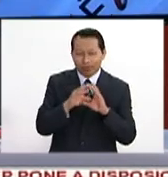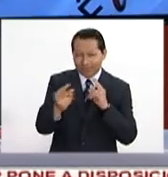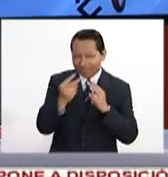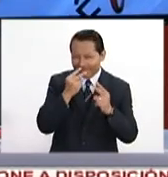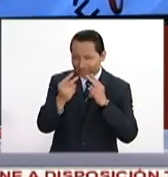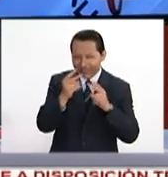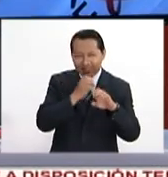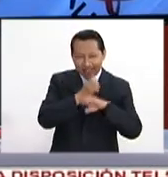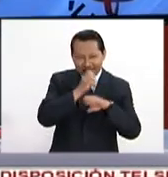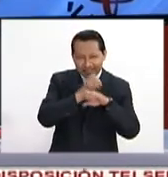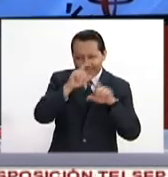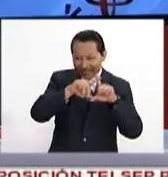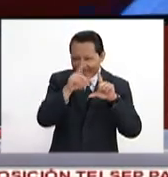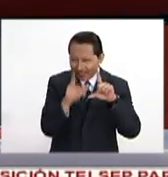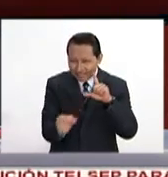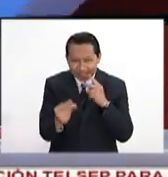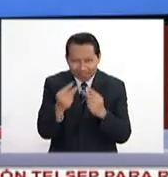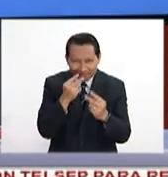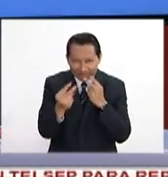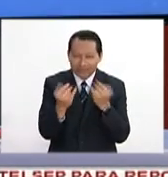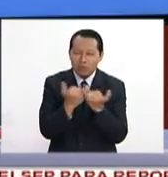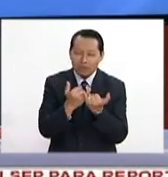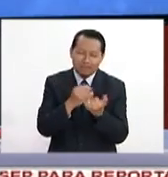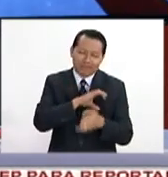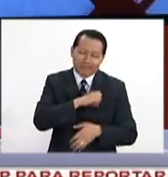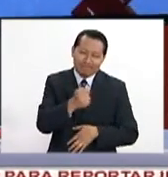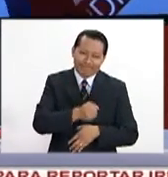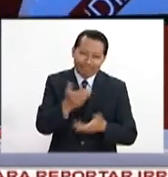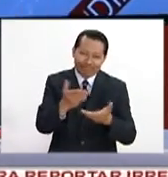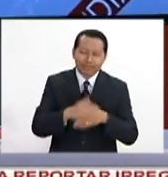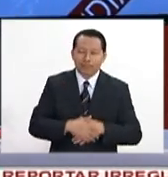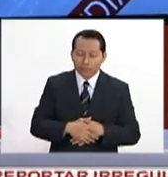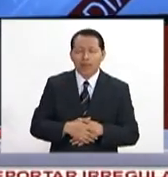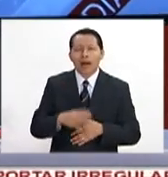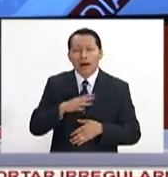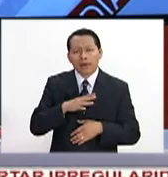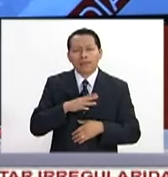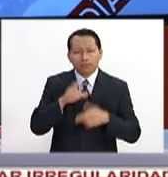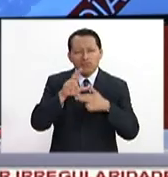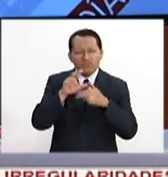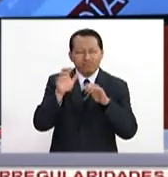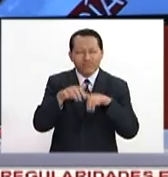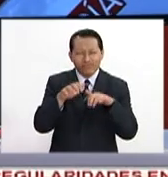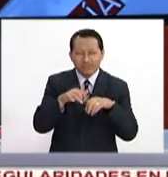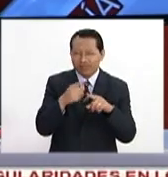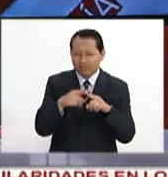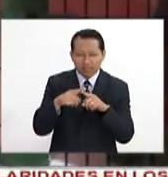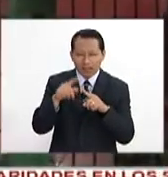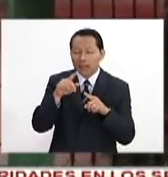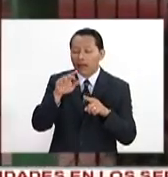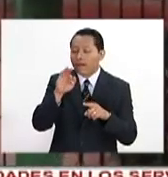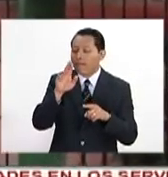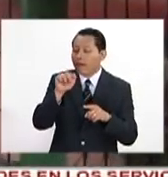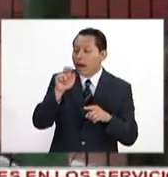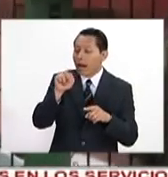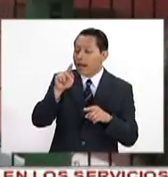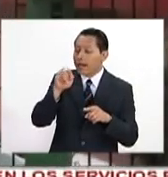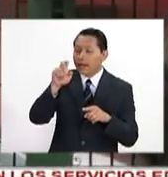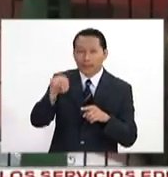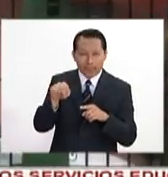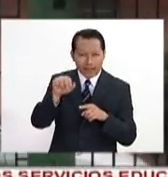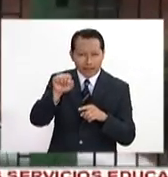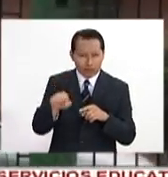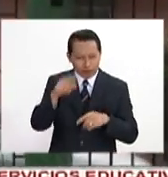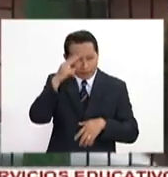están viendo en el interior de la República Mexicana. El paso de la tormenta tropical Franklin por el sur de México comenzó a